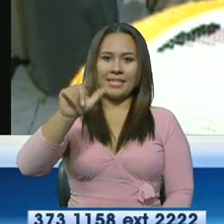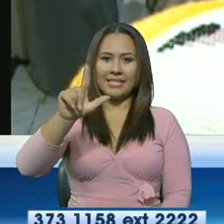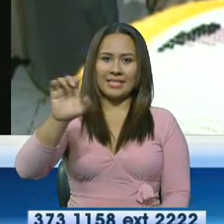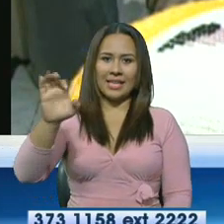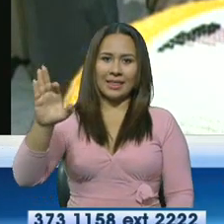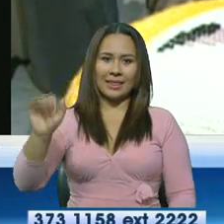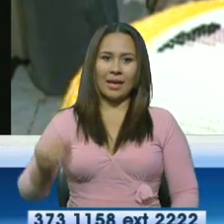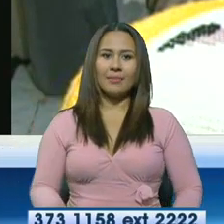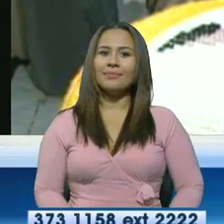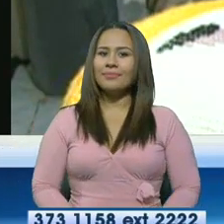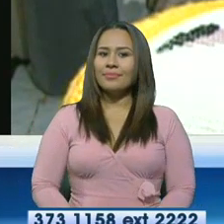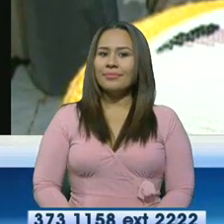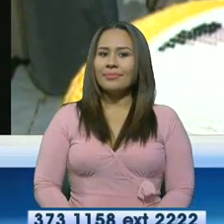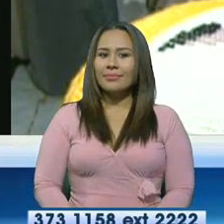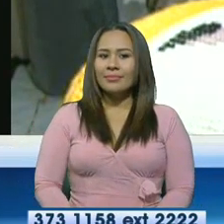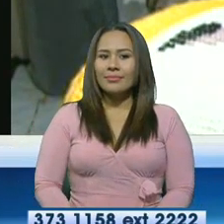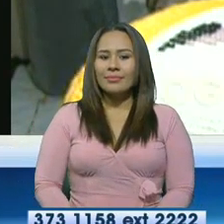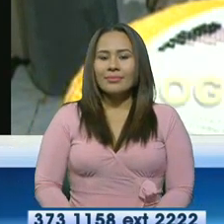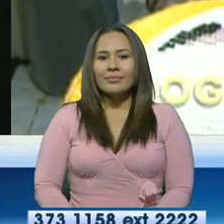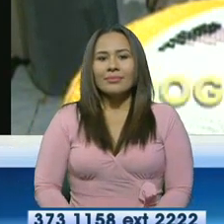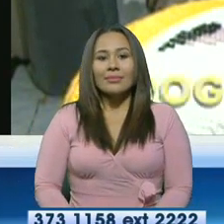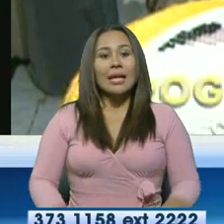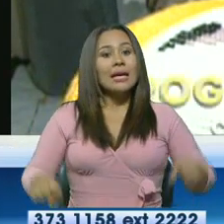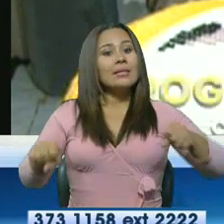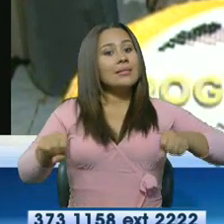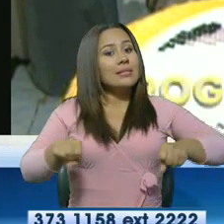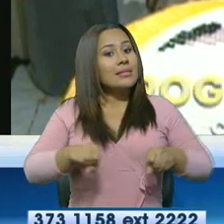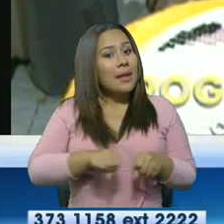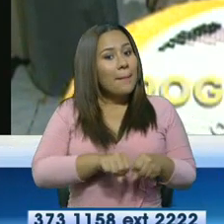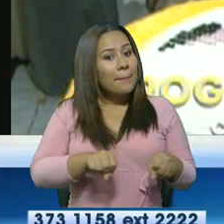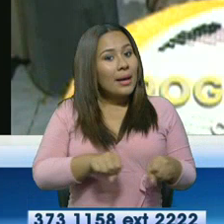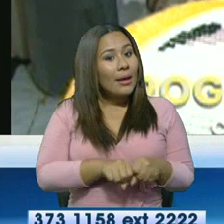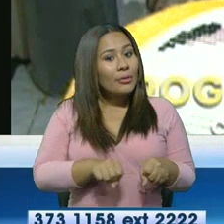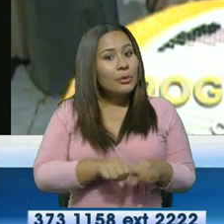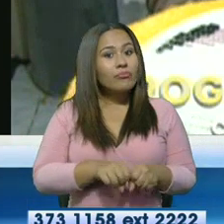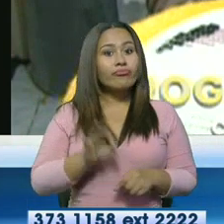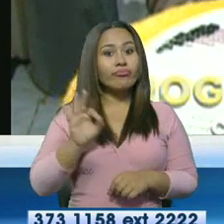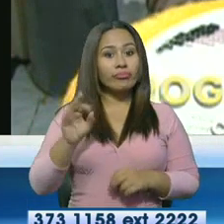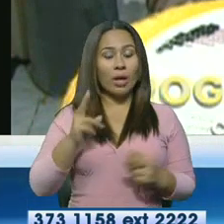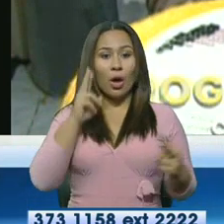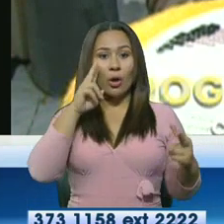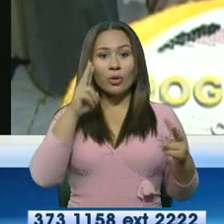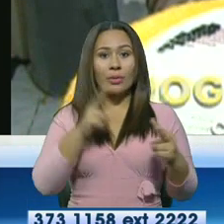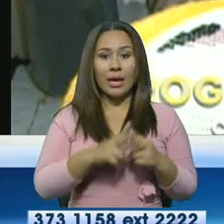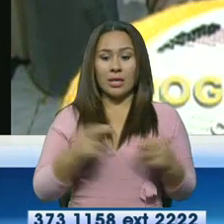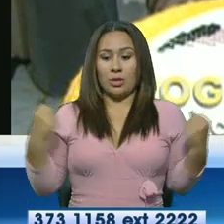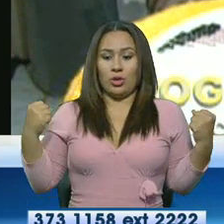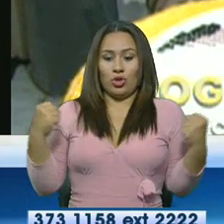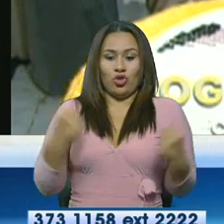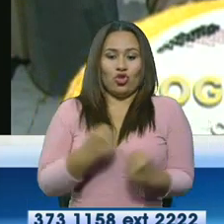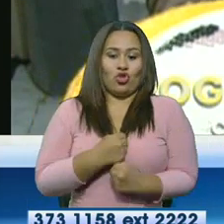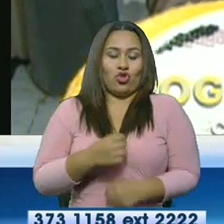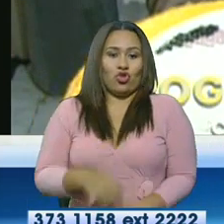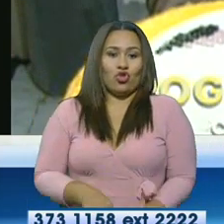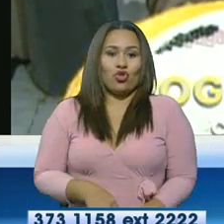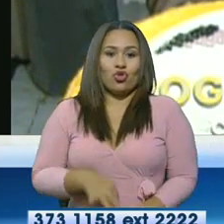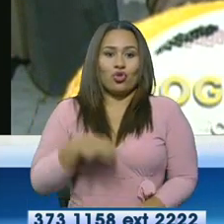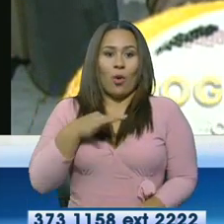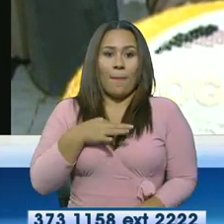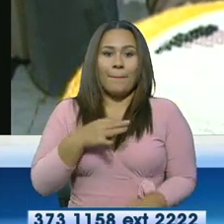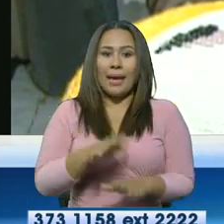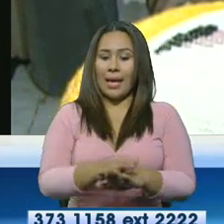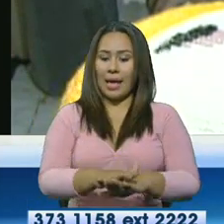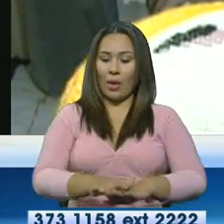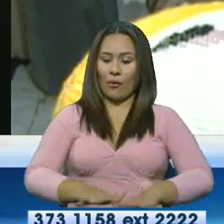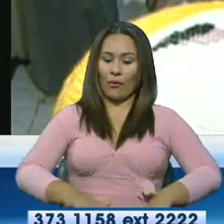que se cabulla, el calzado muy nombrado que era, las chompas, la